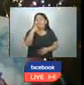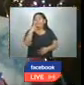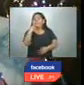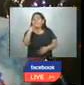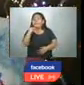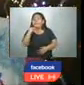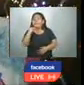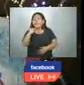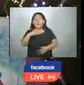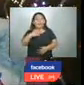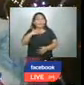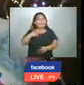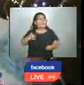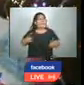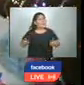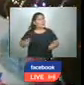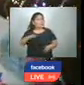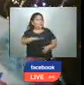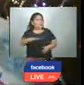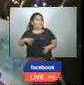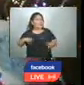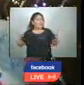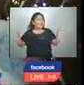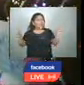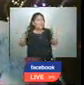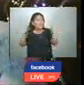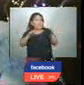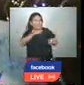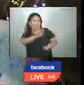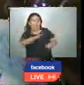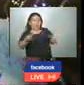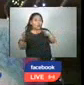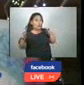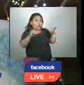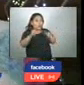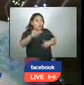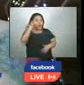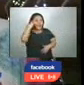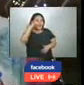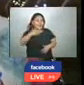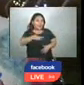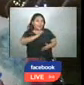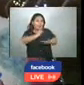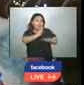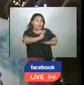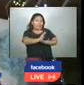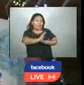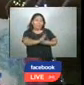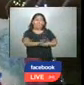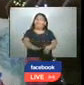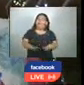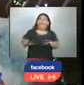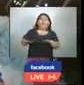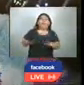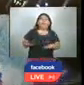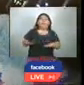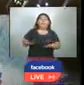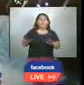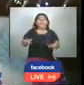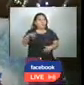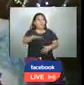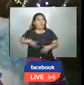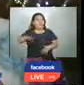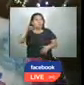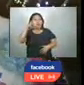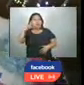nos hemos sentido bien en familia, celebrando aquí un cumpleaños de nuestra ñeta y muy agradecido por nuestra ciudad